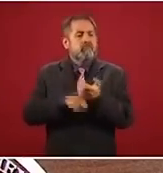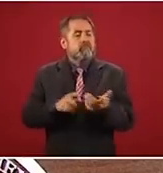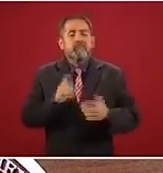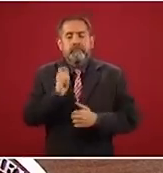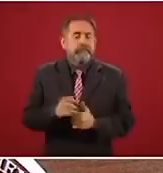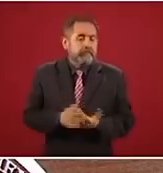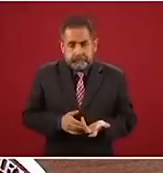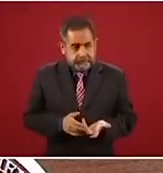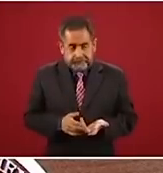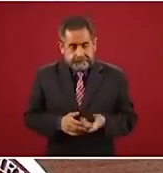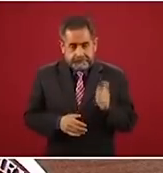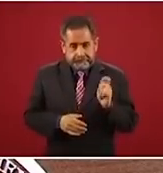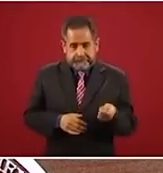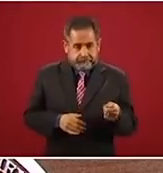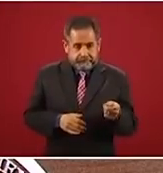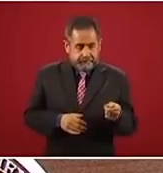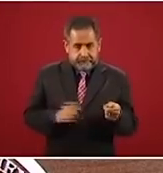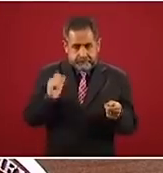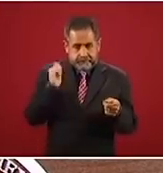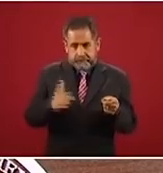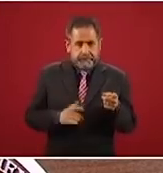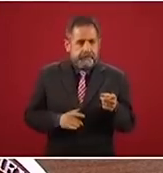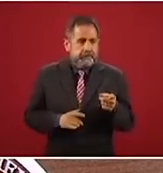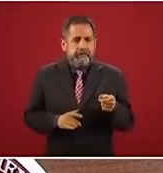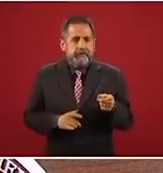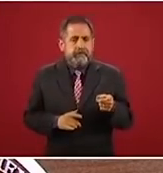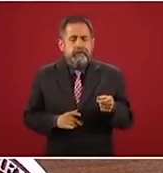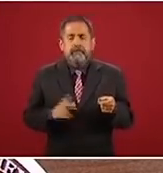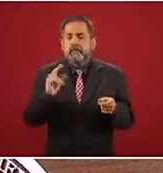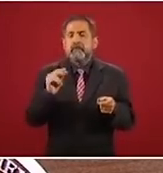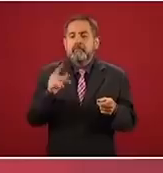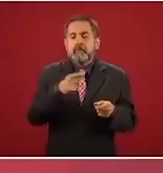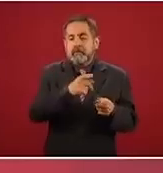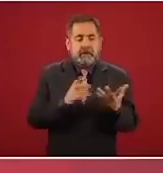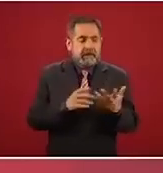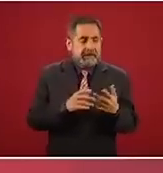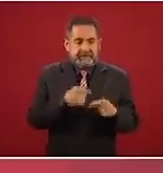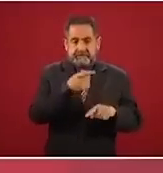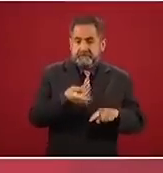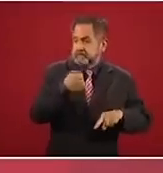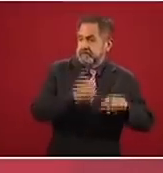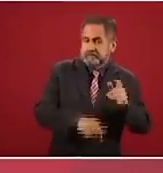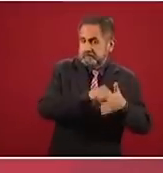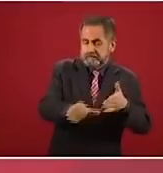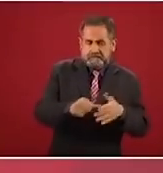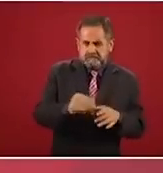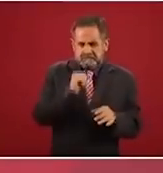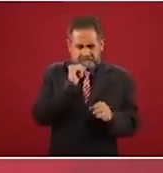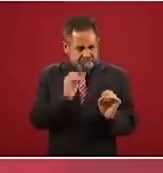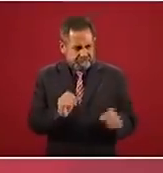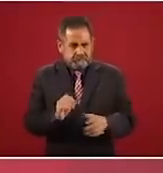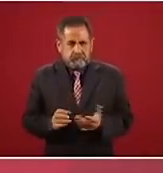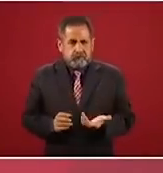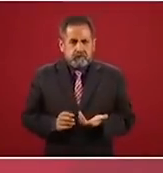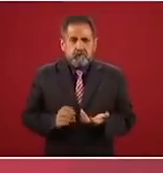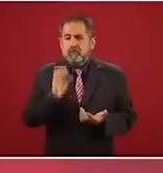de que no hay alguna cuestión de una inhabilitación o algo que